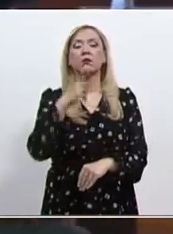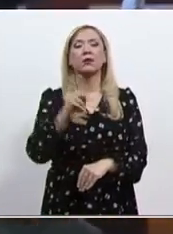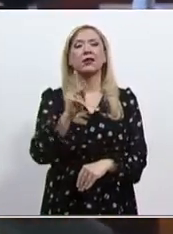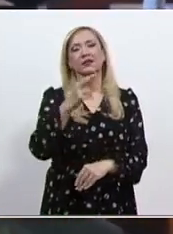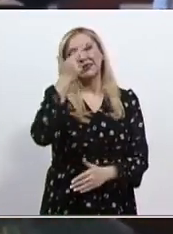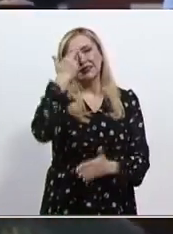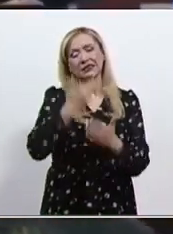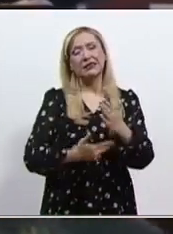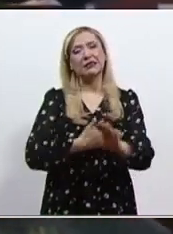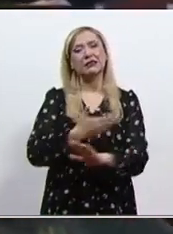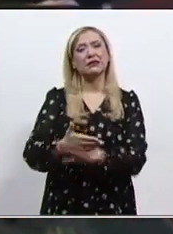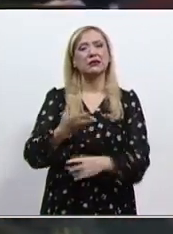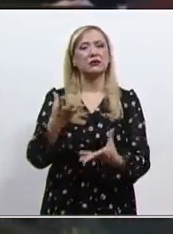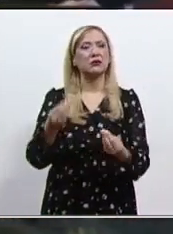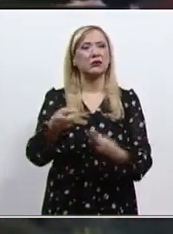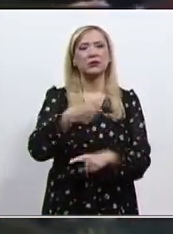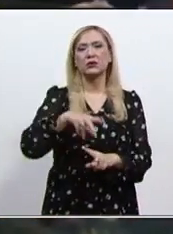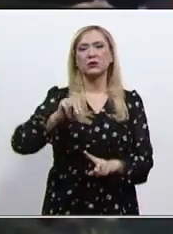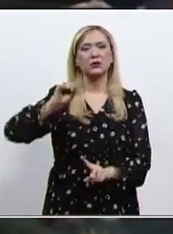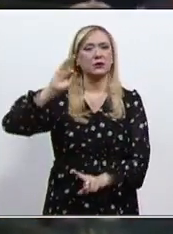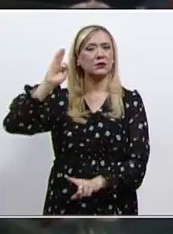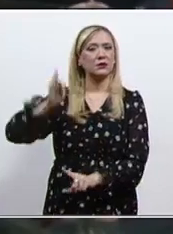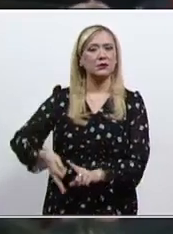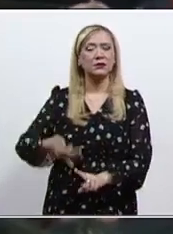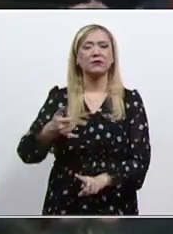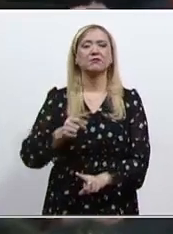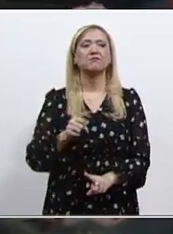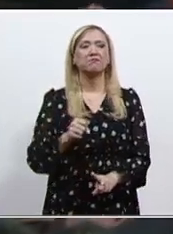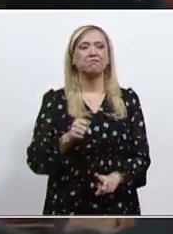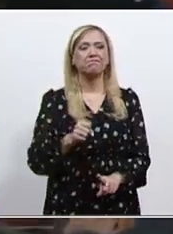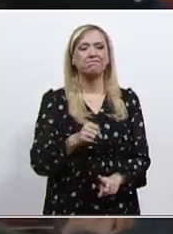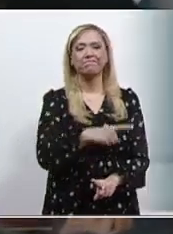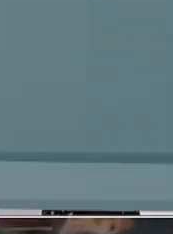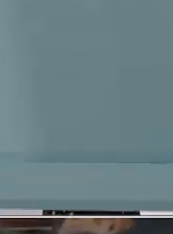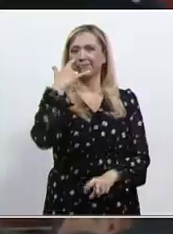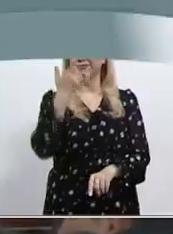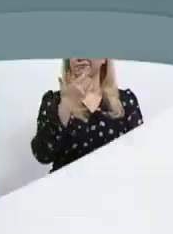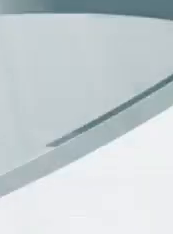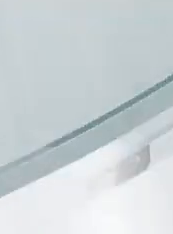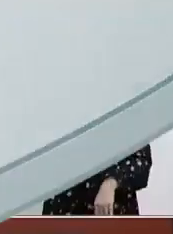en su contra que en muchas ocasiones también provienen de mujeres